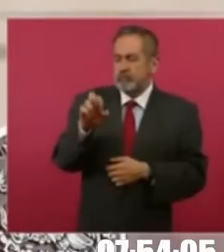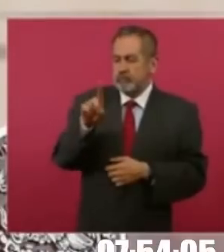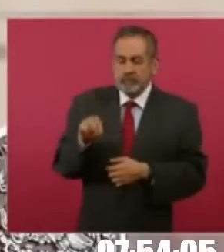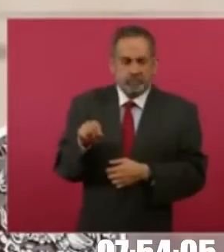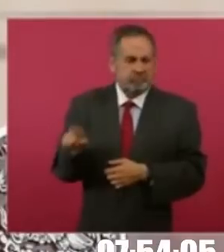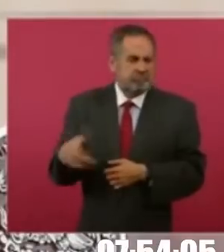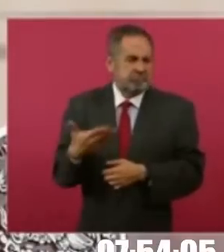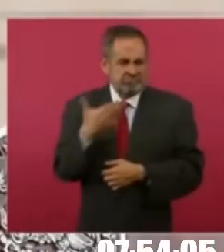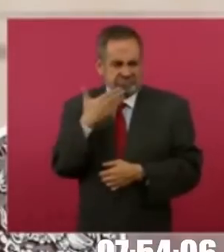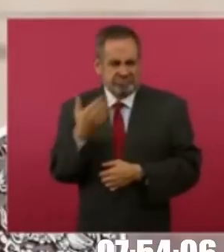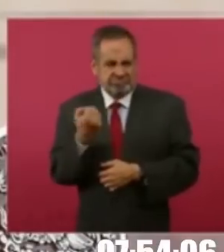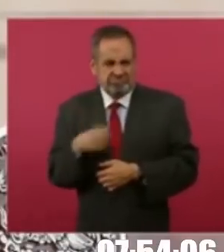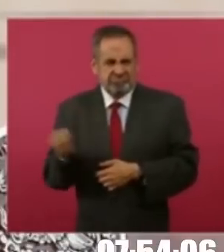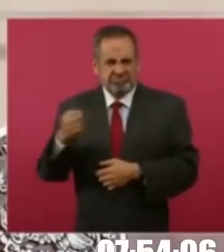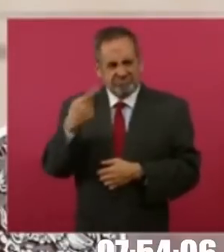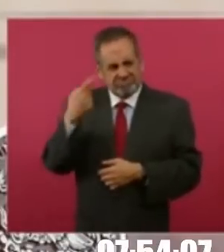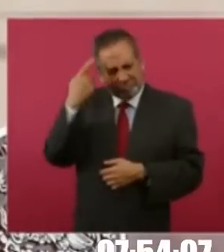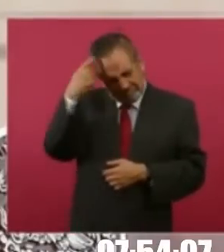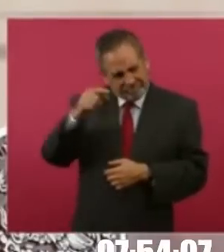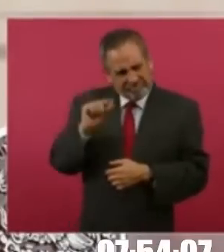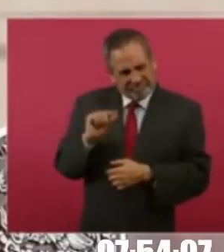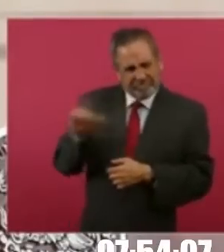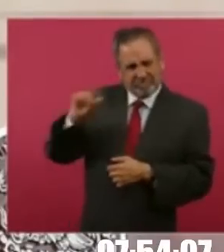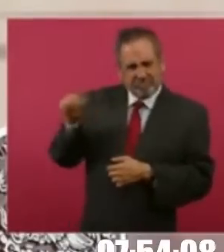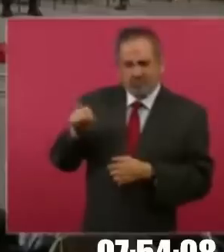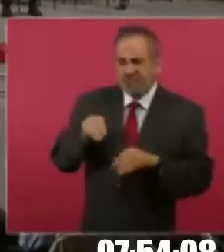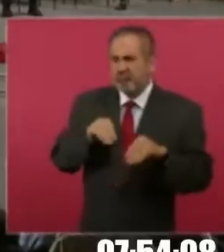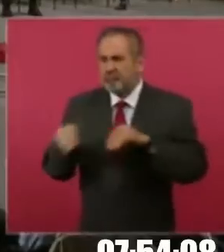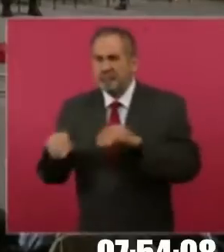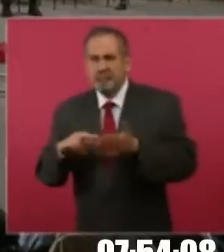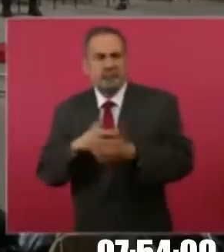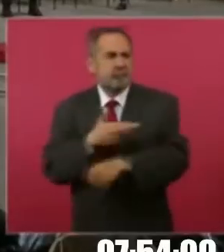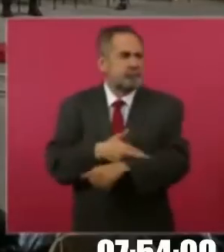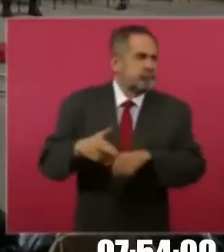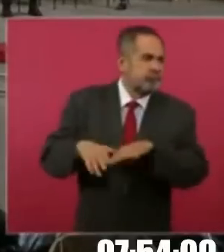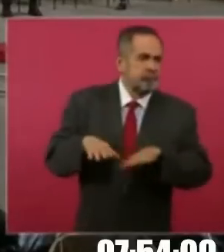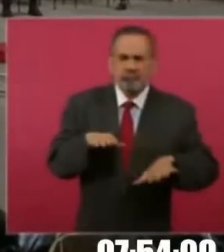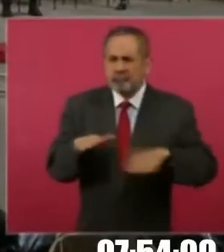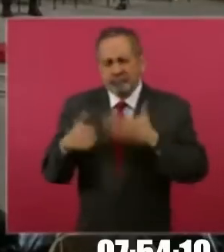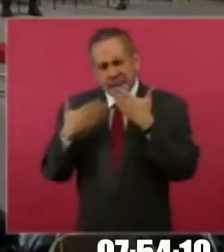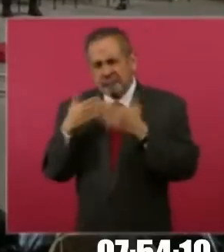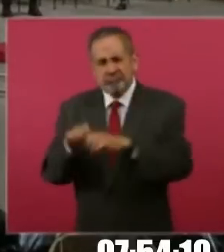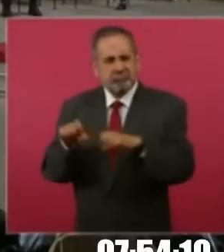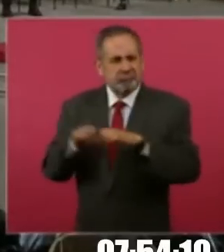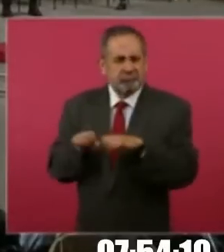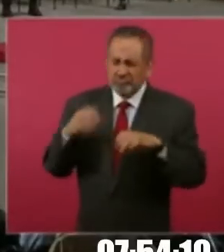un extraordinario funcionario Bueno para operar y un equipo excelente